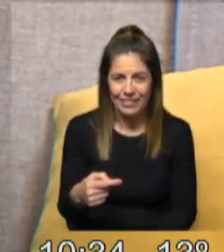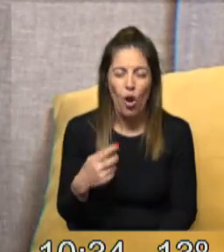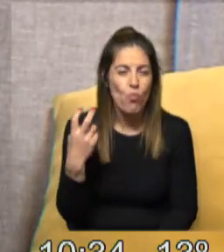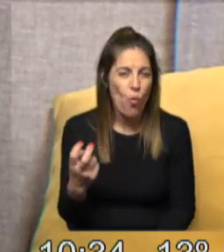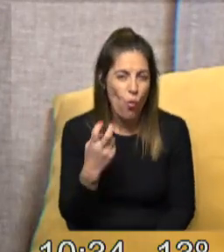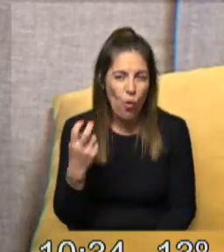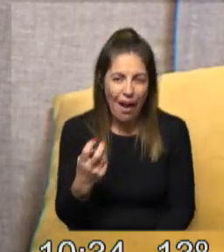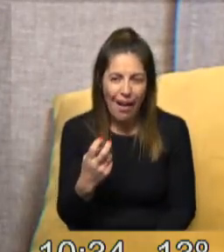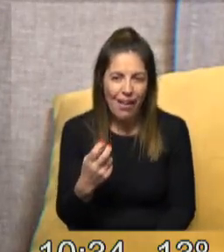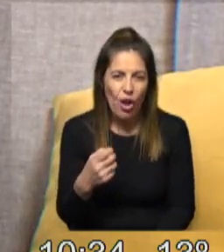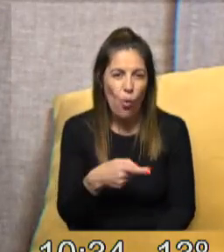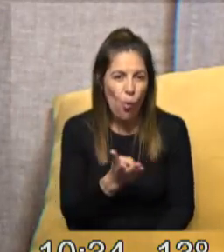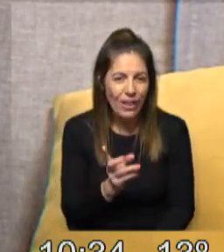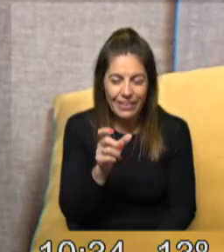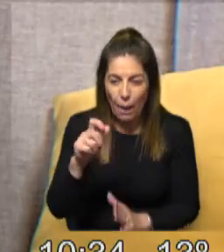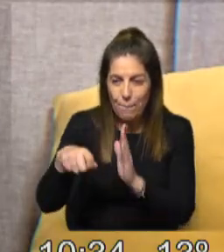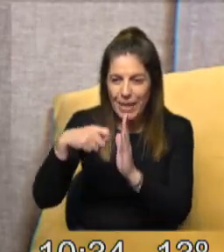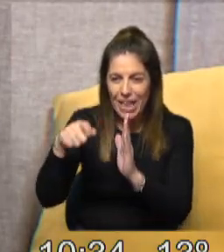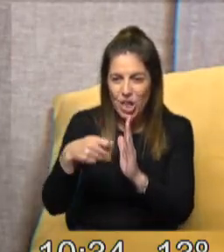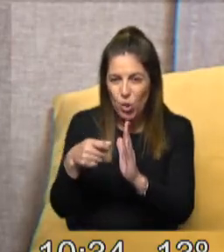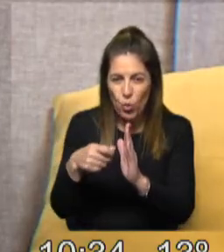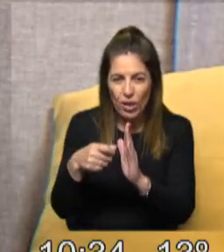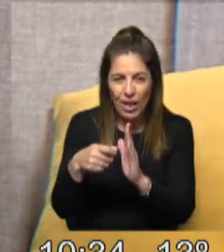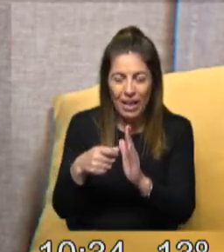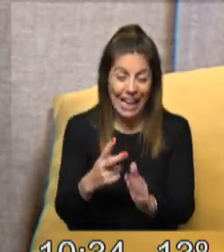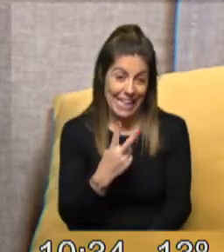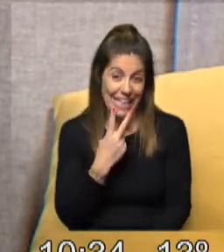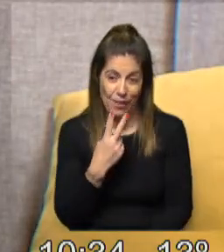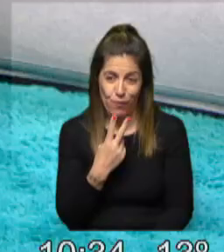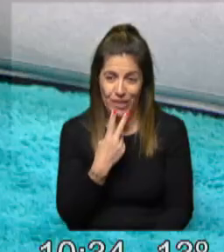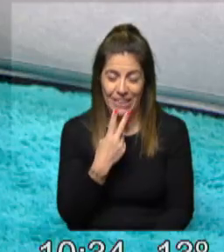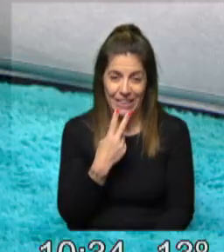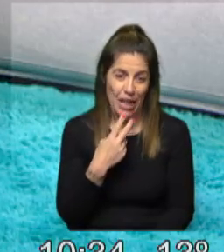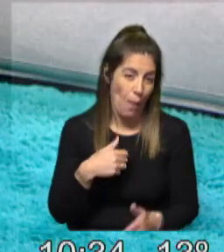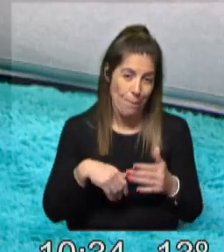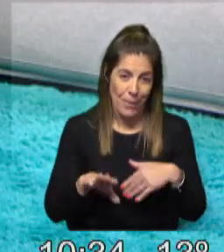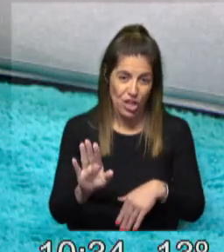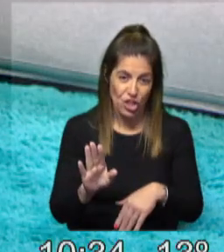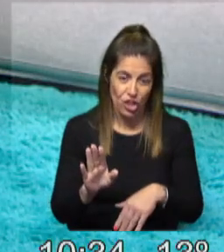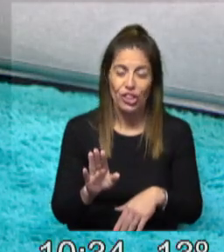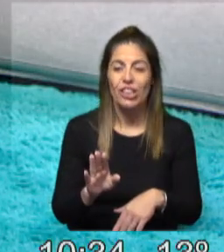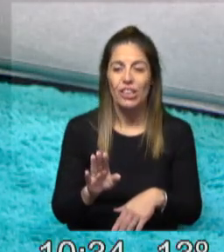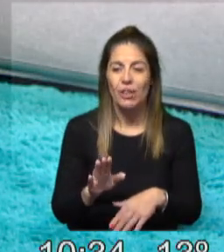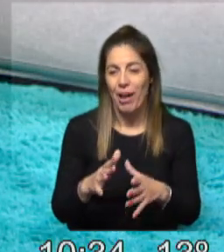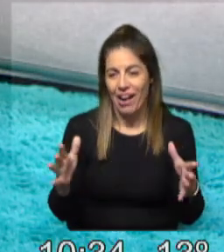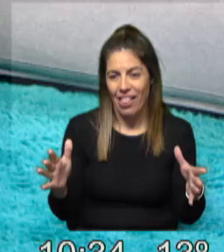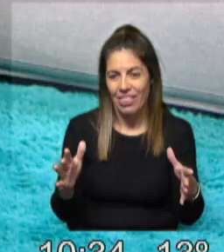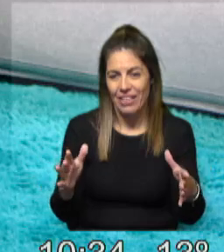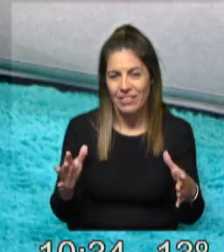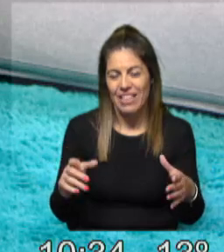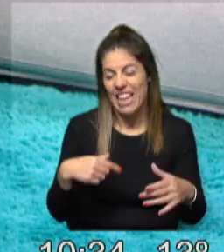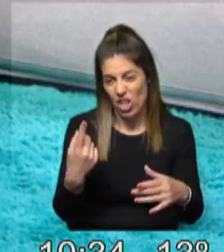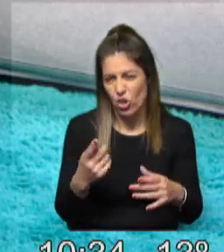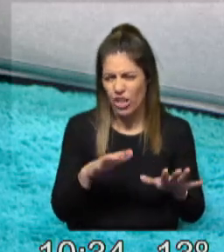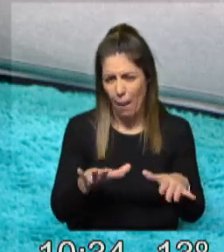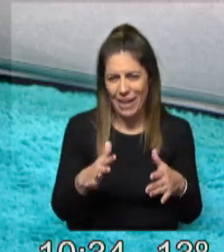buscar cuántas películas hay en la N roja, digamos, sí, porque es la de mayor alcance. En esa otra plataforma supongo que